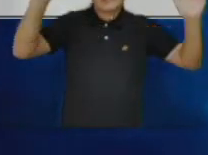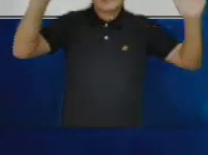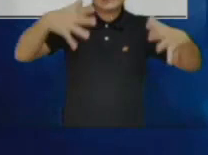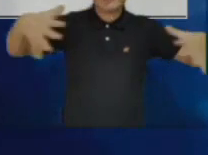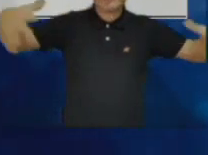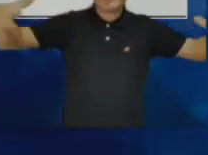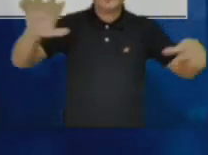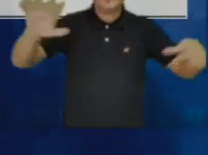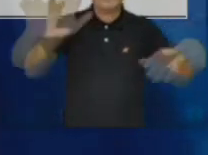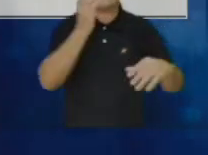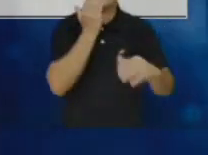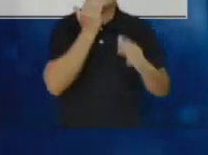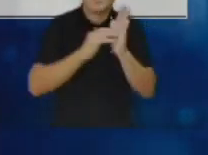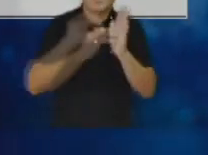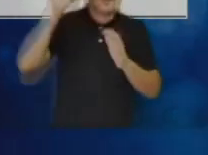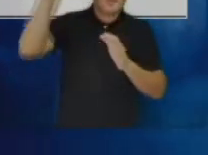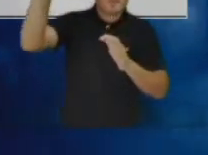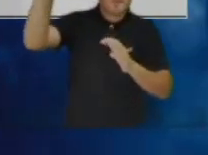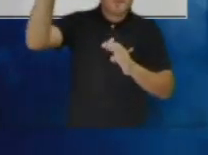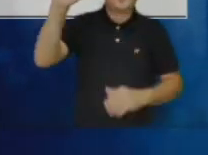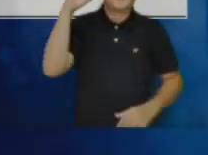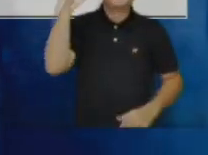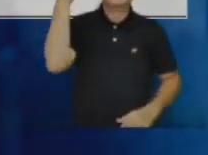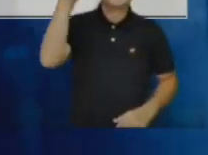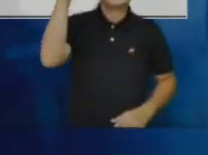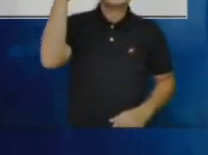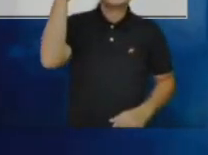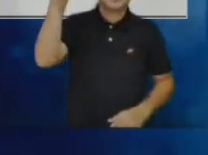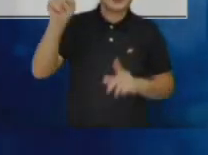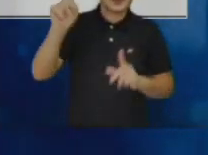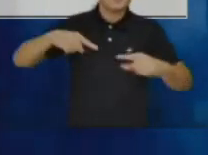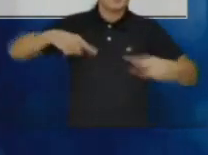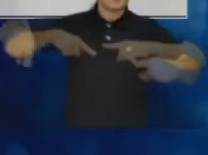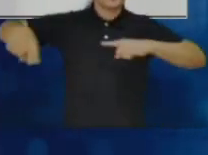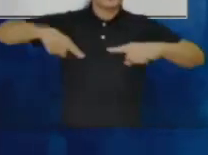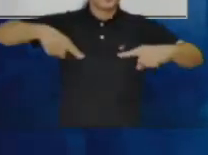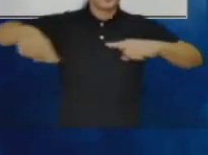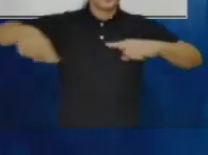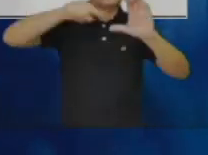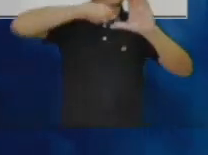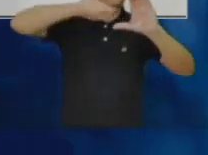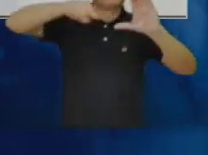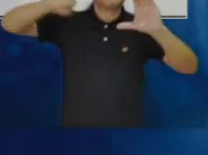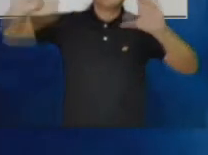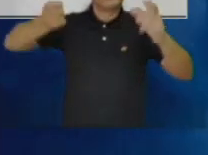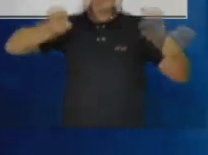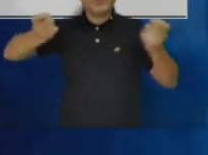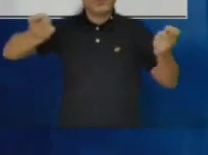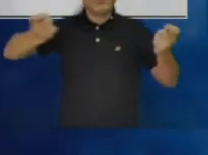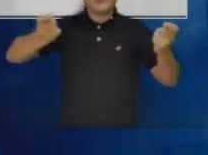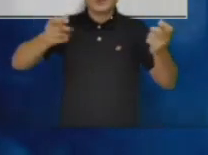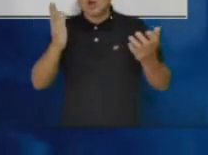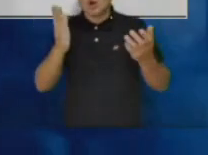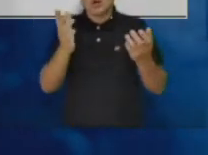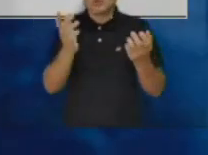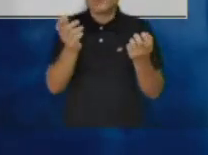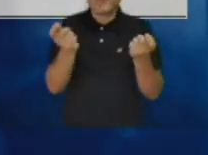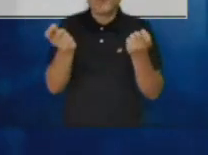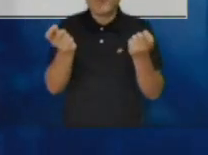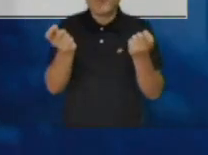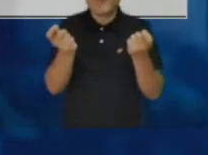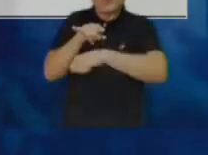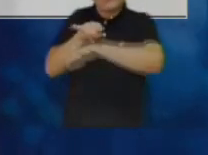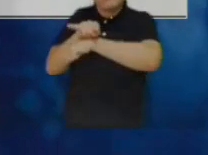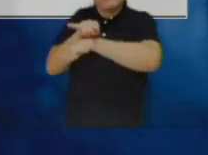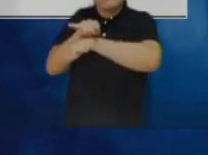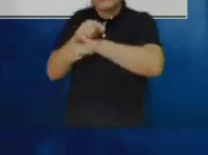involucra por también en la administración de la frecuencia, el plan, el control de las